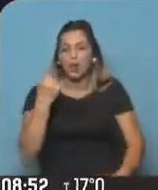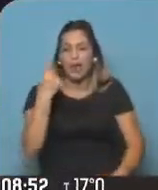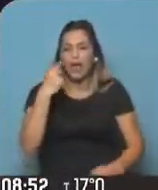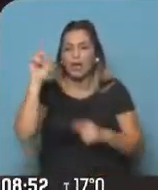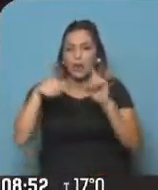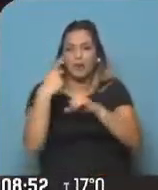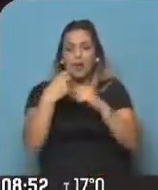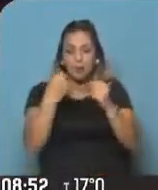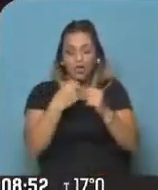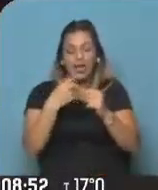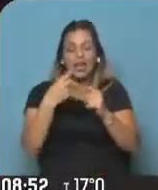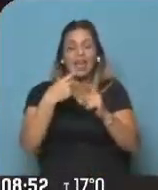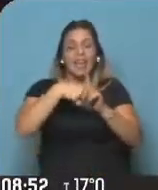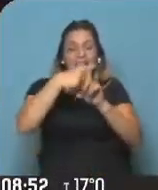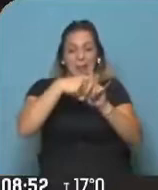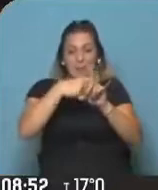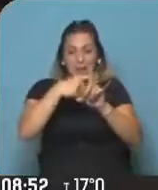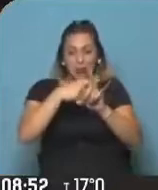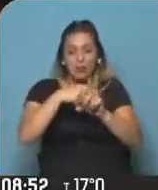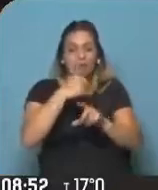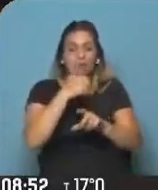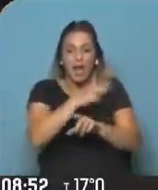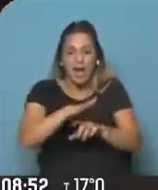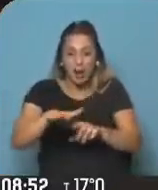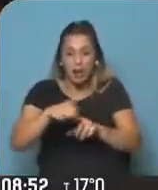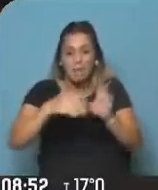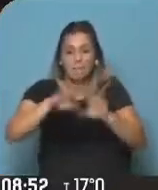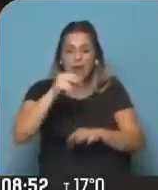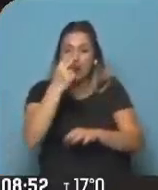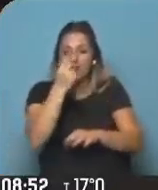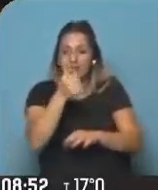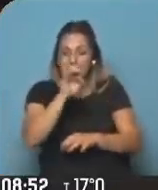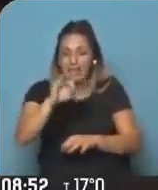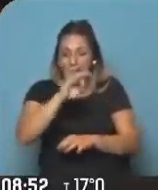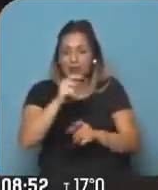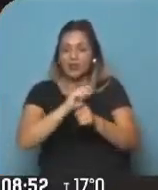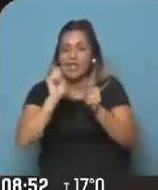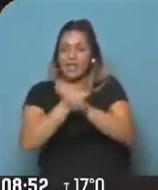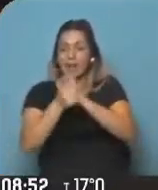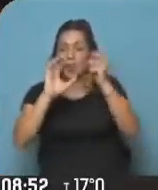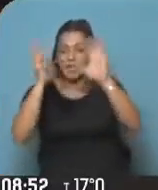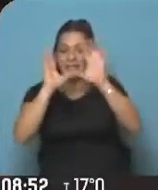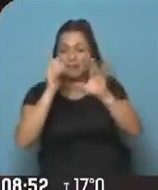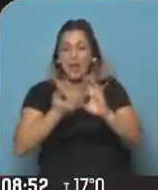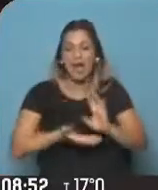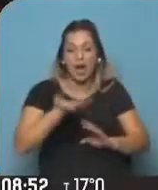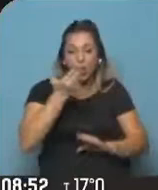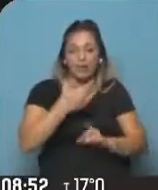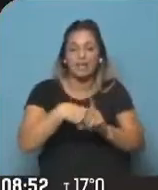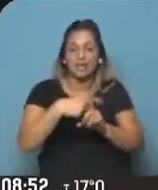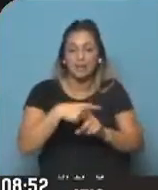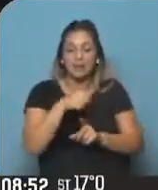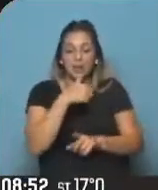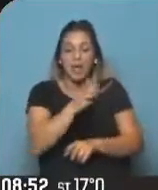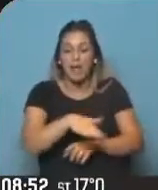cuando la temperatura de la superficie del océano está por encima de los 26 grados si el cambio climático lo que provoca de la temperatura